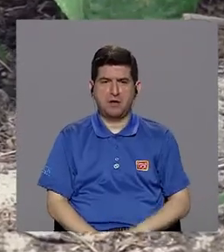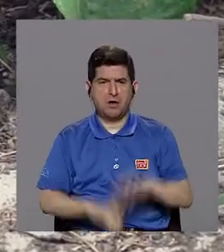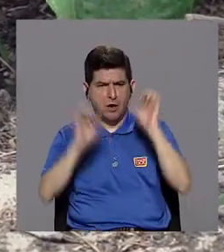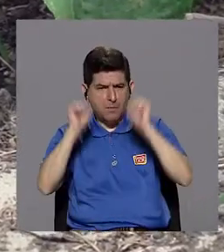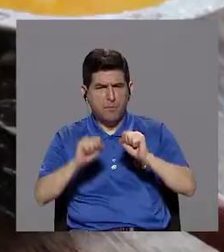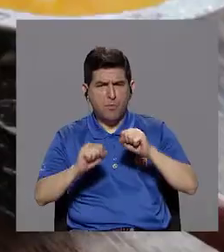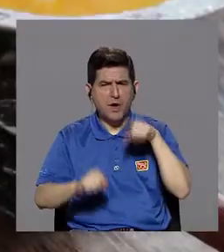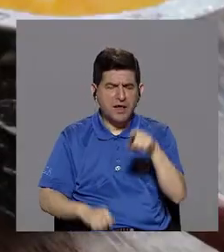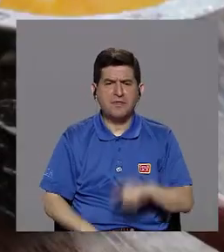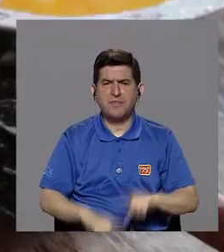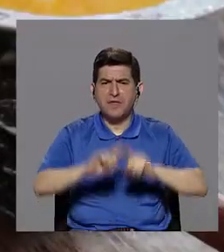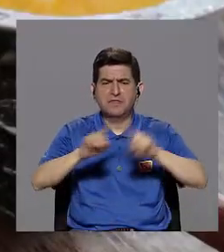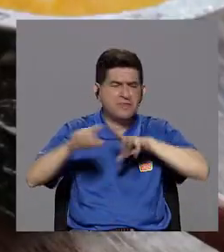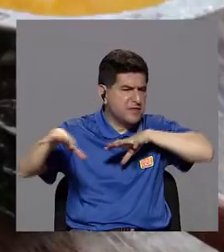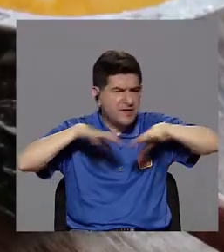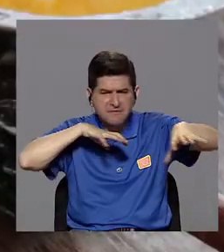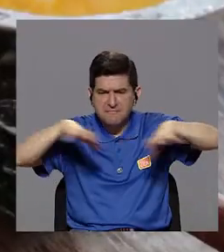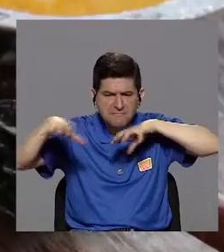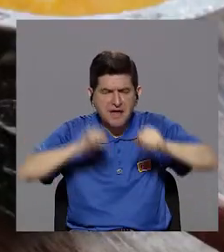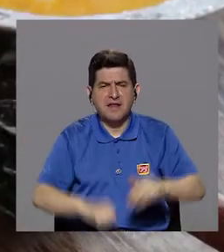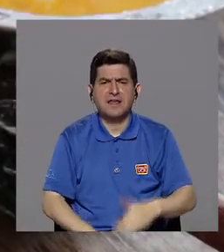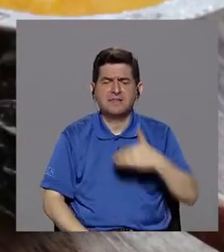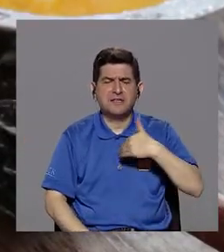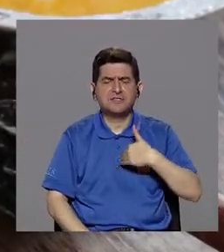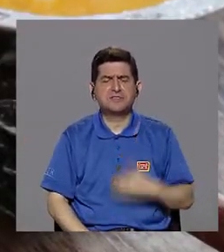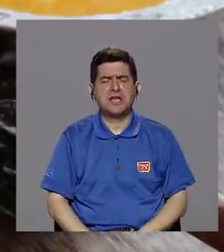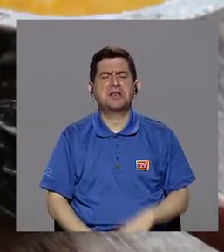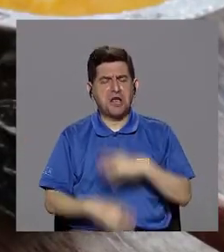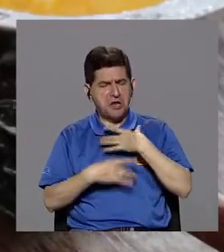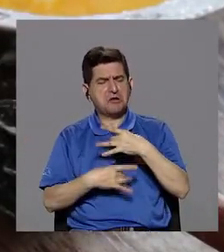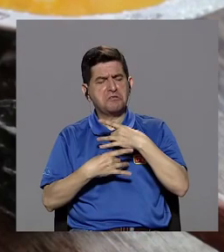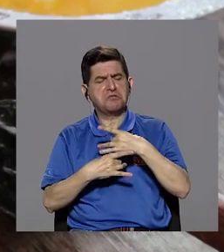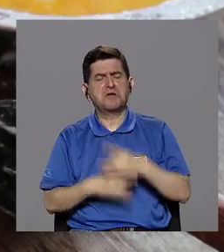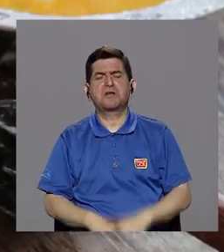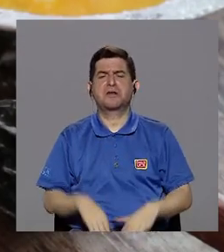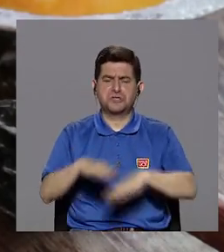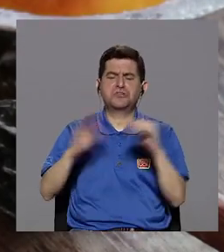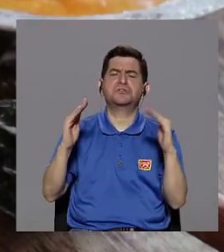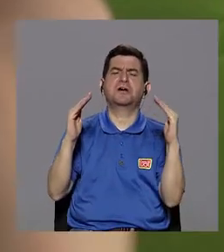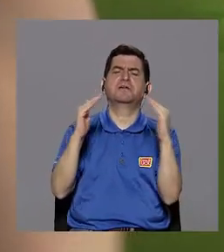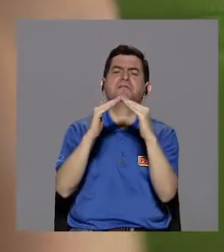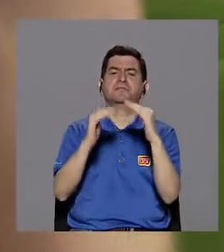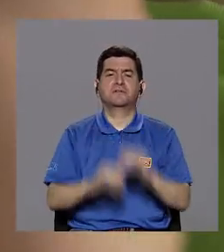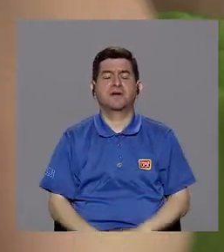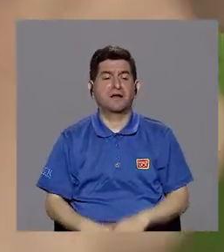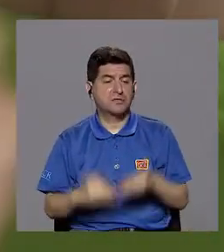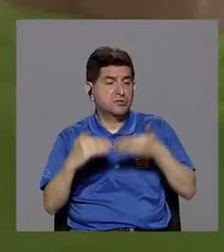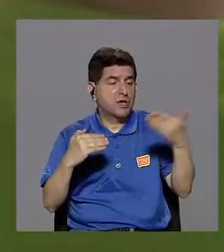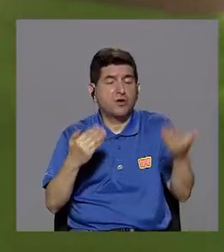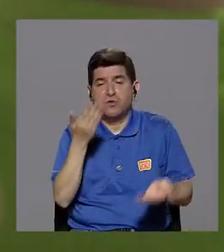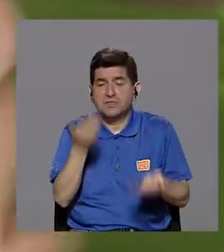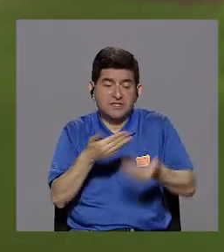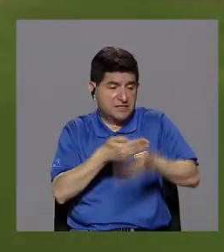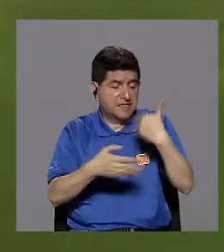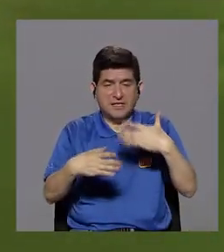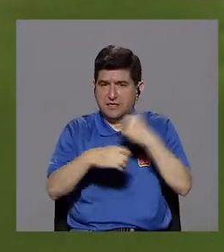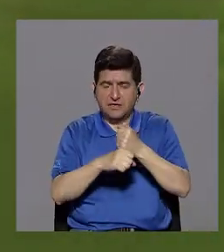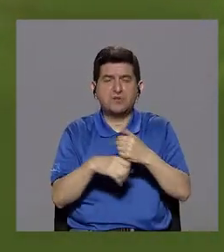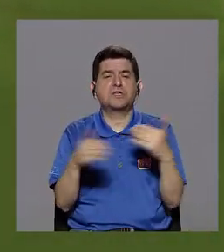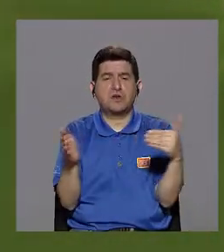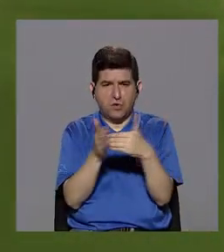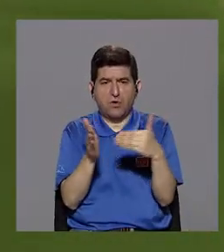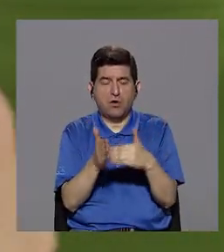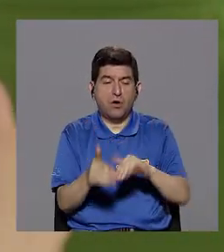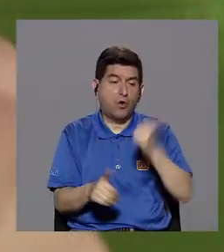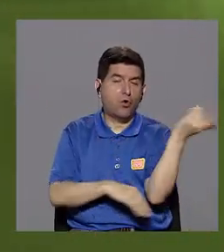puede realizar muchas de las actividades, que tiene ánimo para salir de la casa, para hacer cosas que había dejado de hacer, y